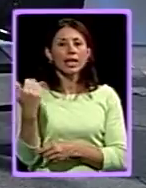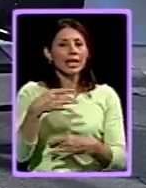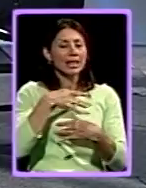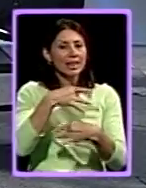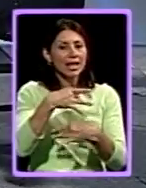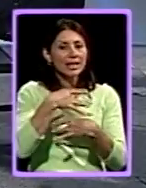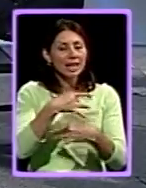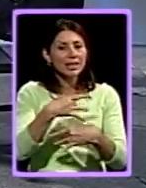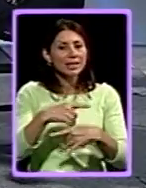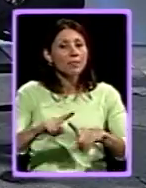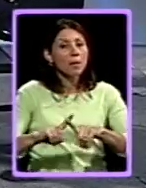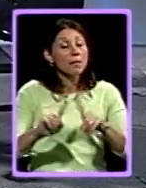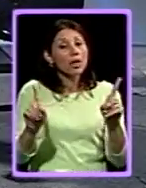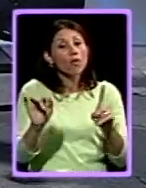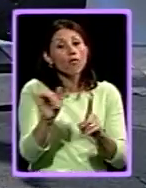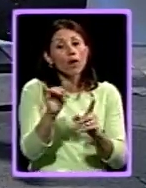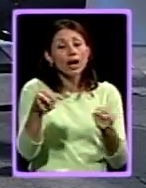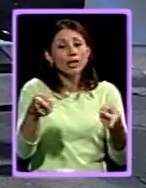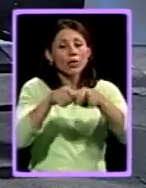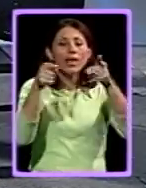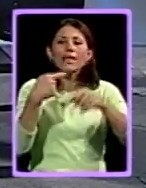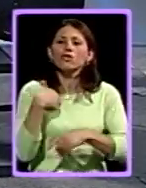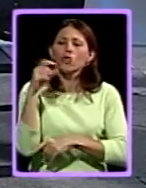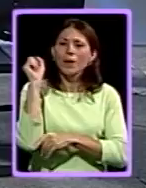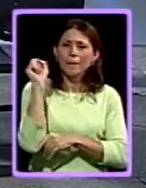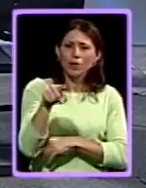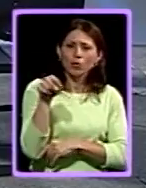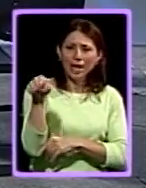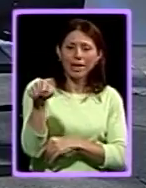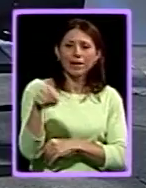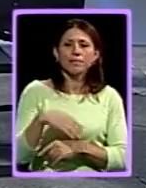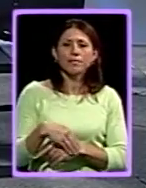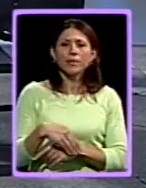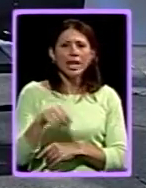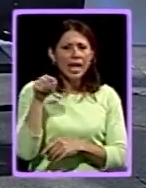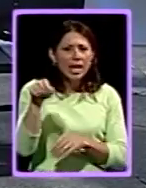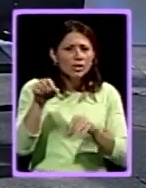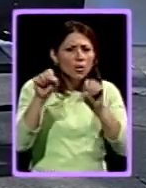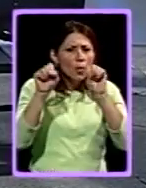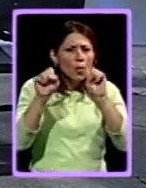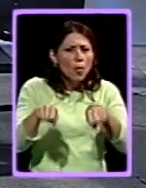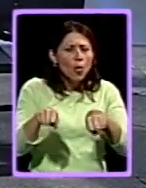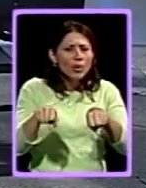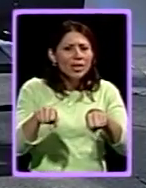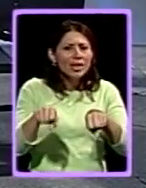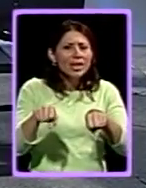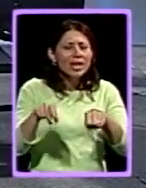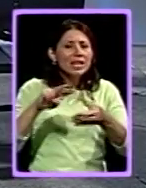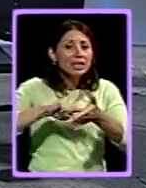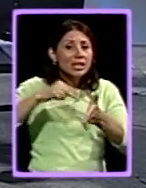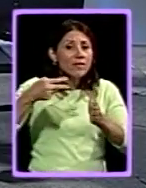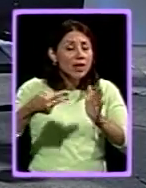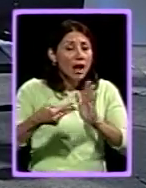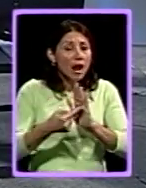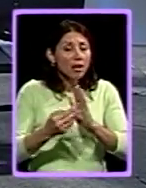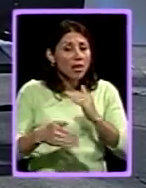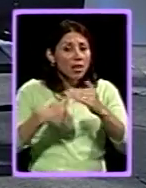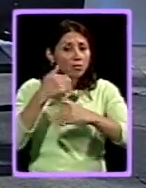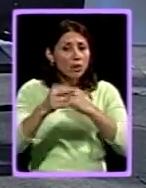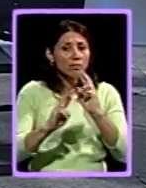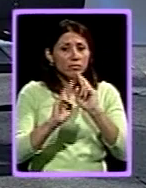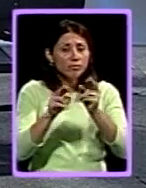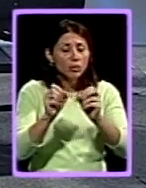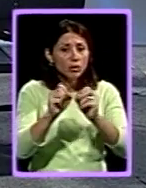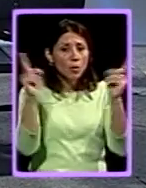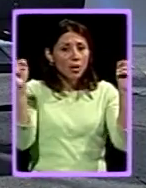interesantísima, pero fue una casualidad. Le pregunté, ¿y eso podría llamar a una sorpresa? Y él me